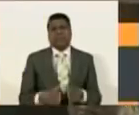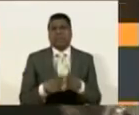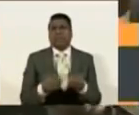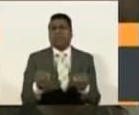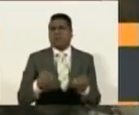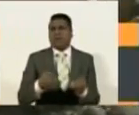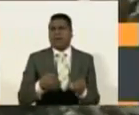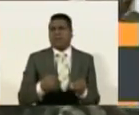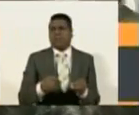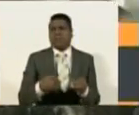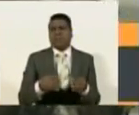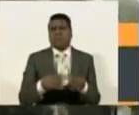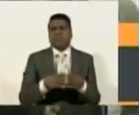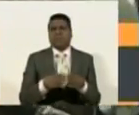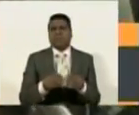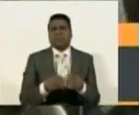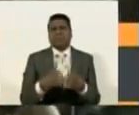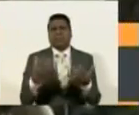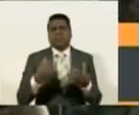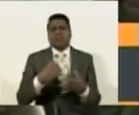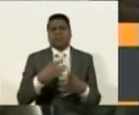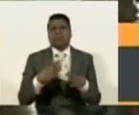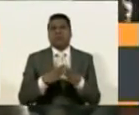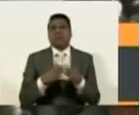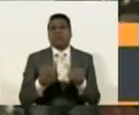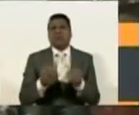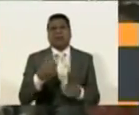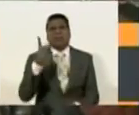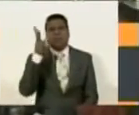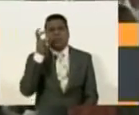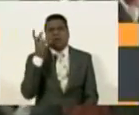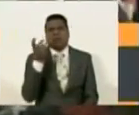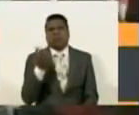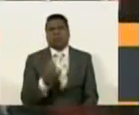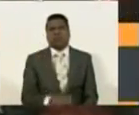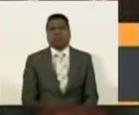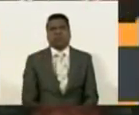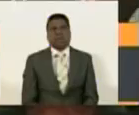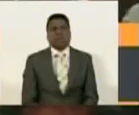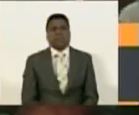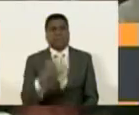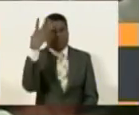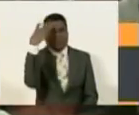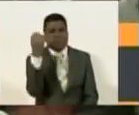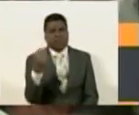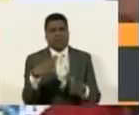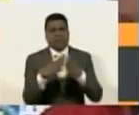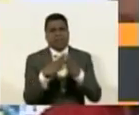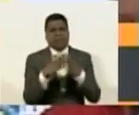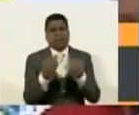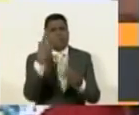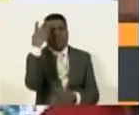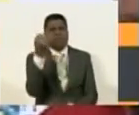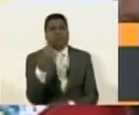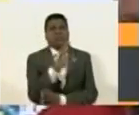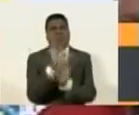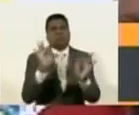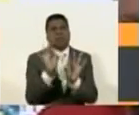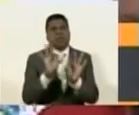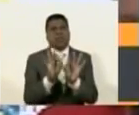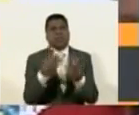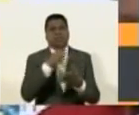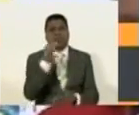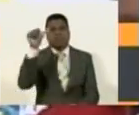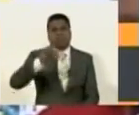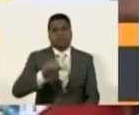Y le busco una salida constitucional. Y ustedes, en vez de entenderlo, no, no lo entienden. Se tiran en el